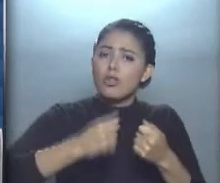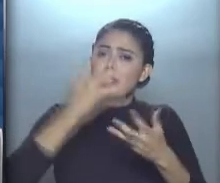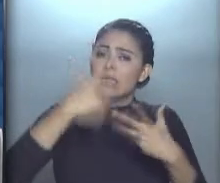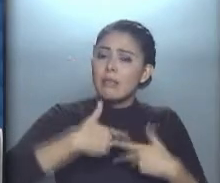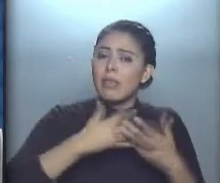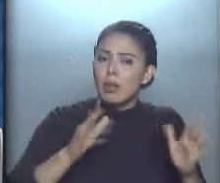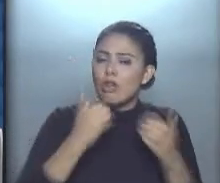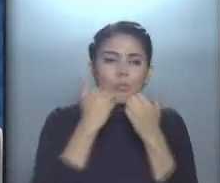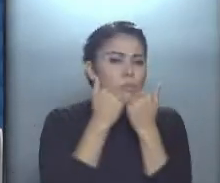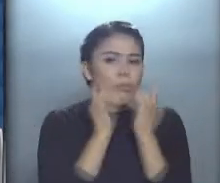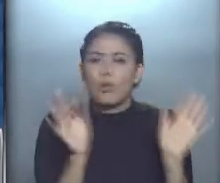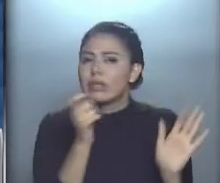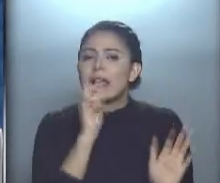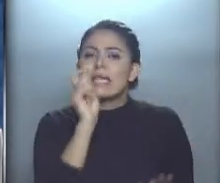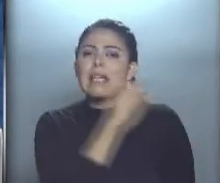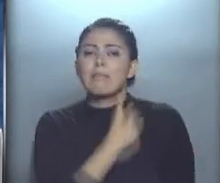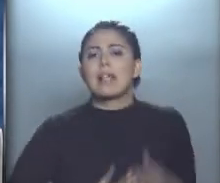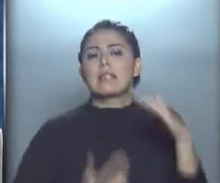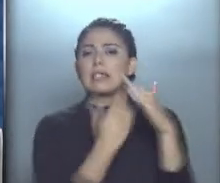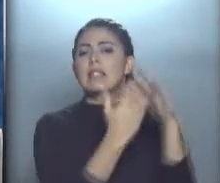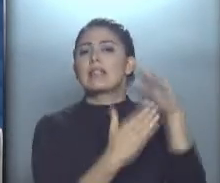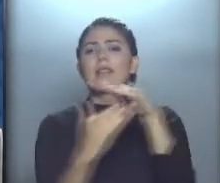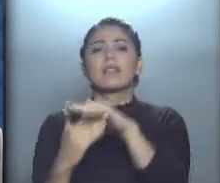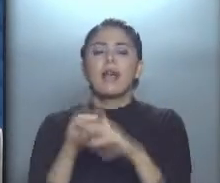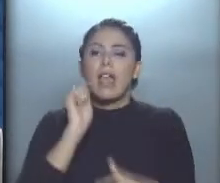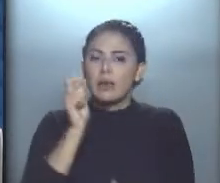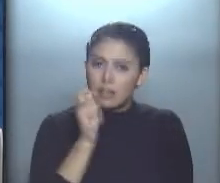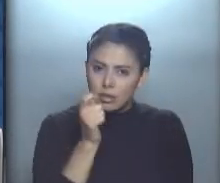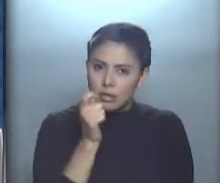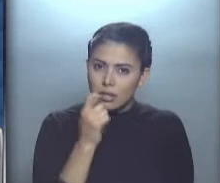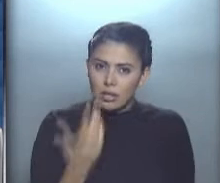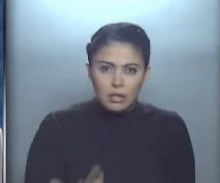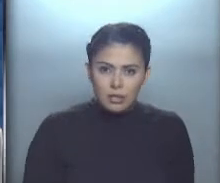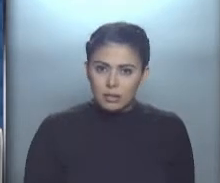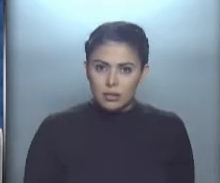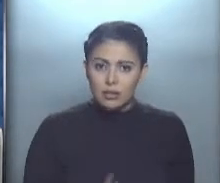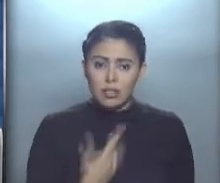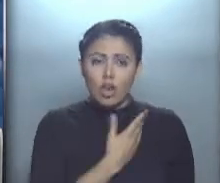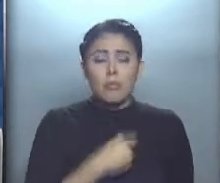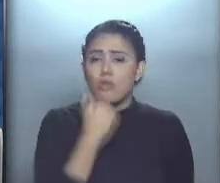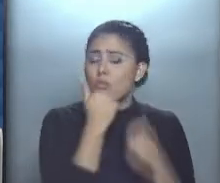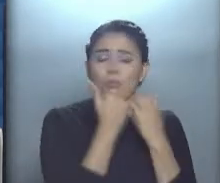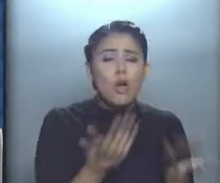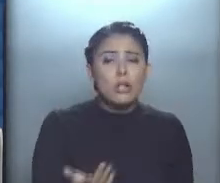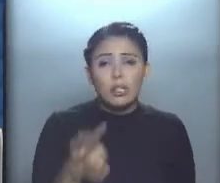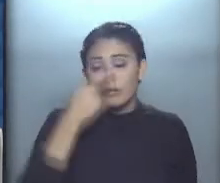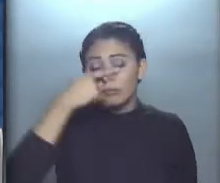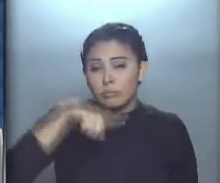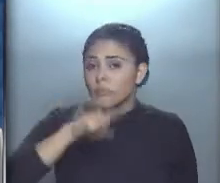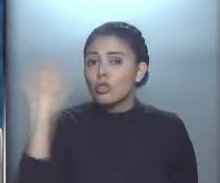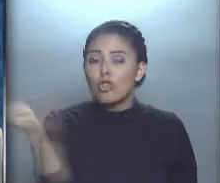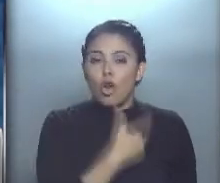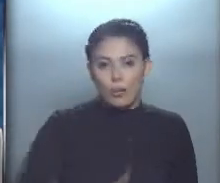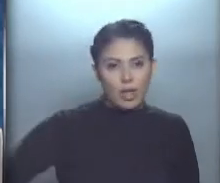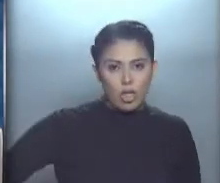democrático, independientemente de quién gobierne o quién ejercite legítimamente el gobierno, porque finalmente todos los gobernadores